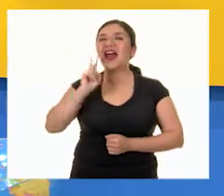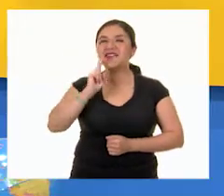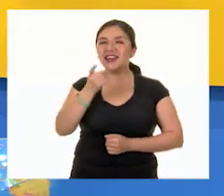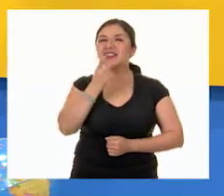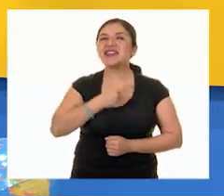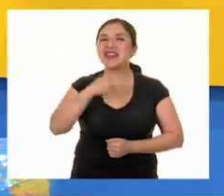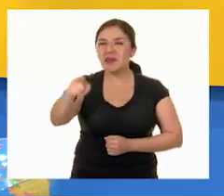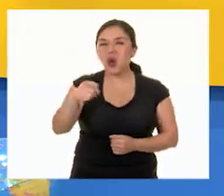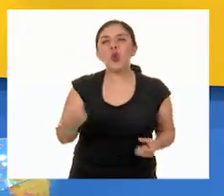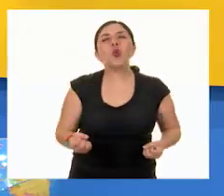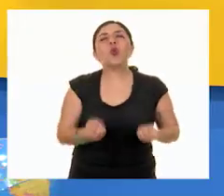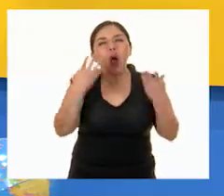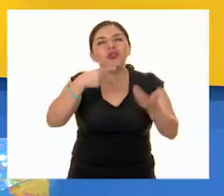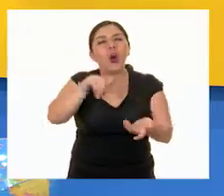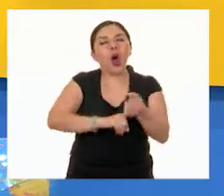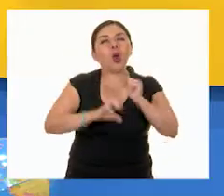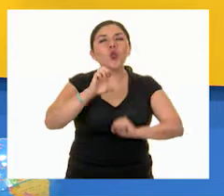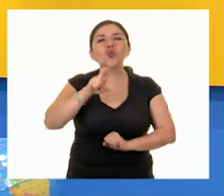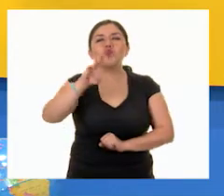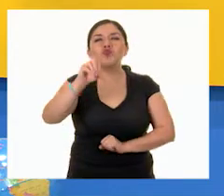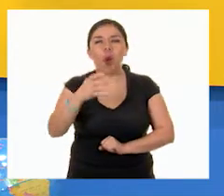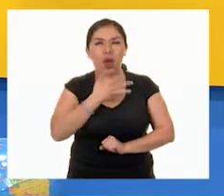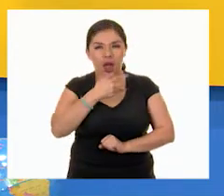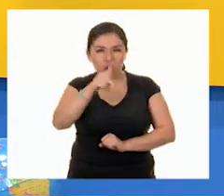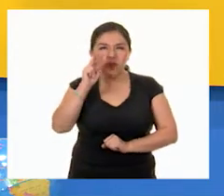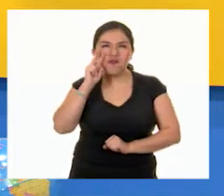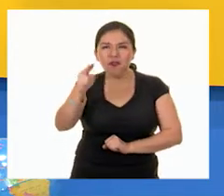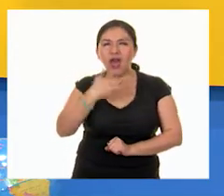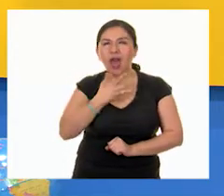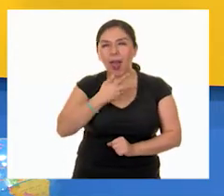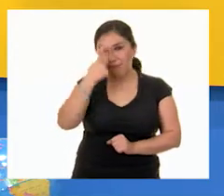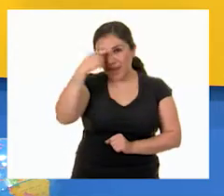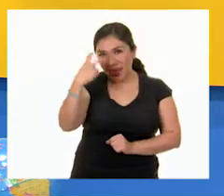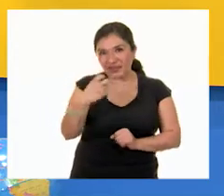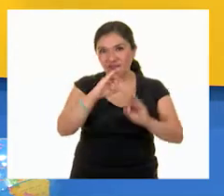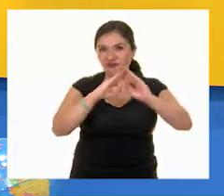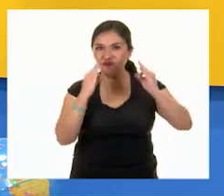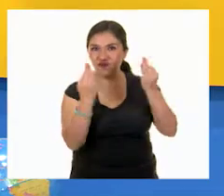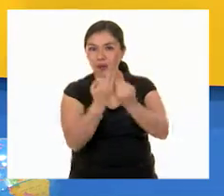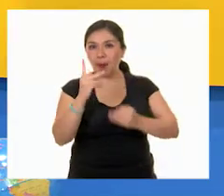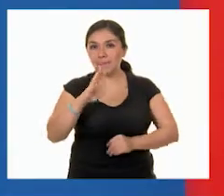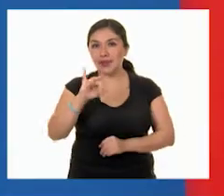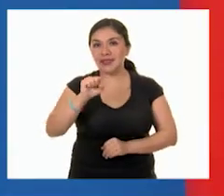entonces, ¿cuántos cubos viste que forman ese prisma?